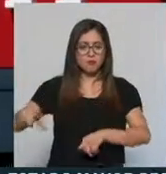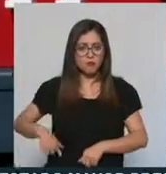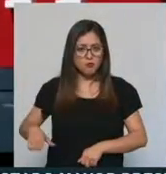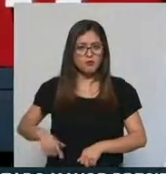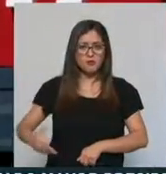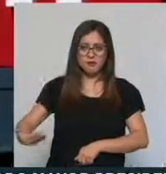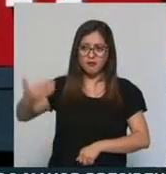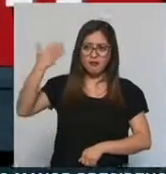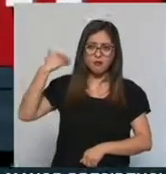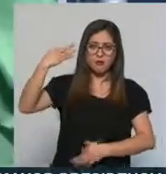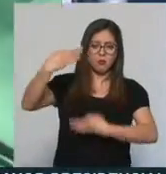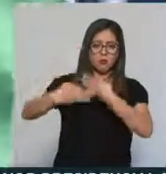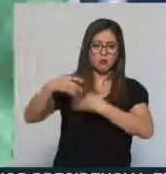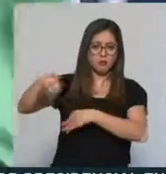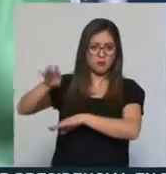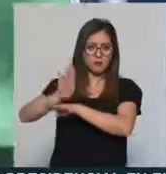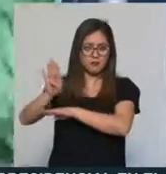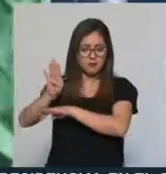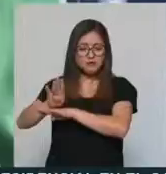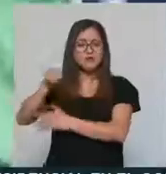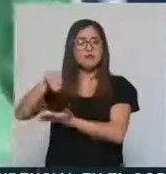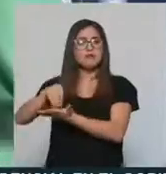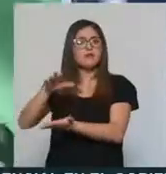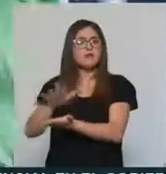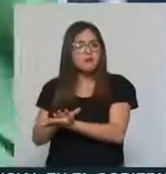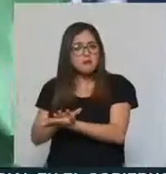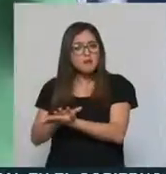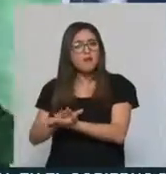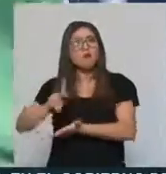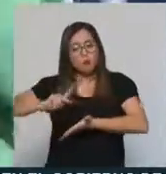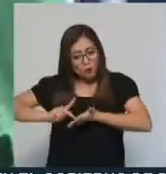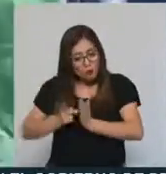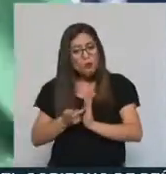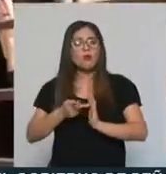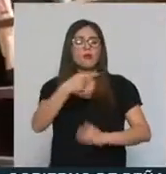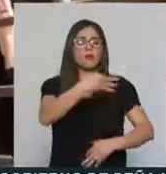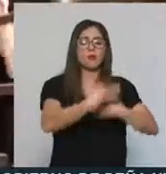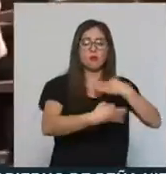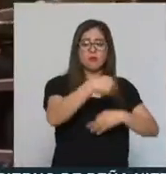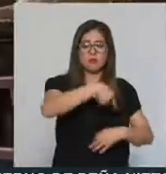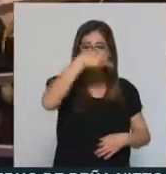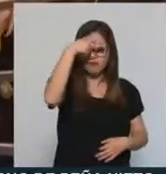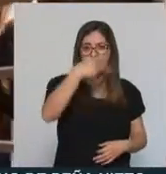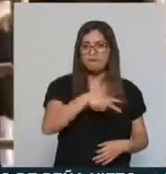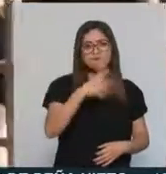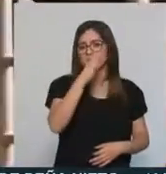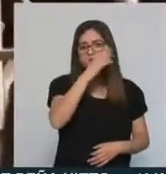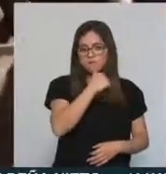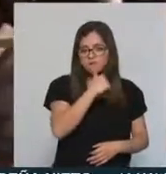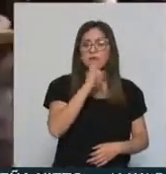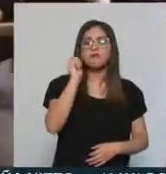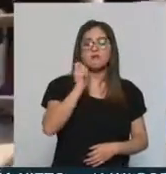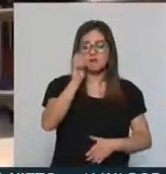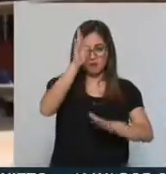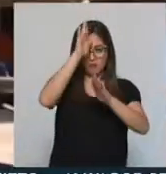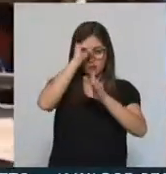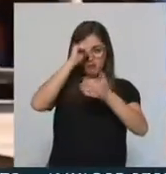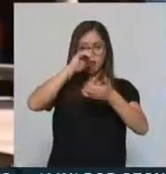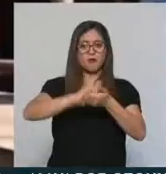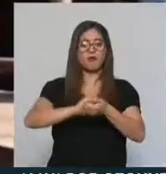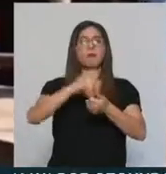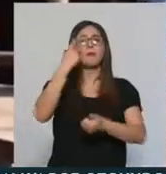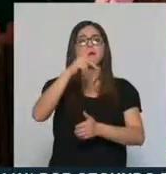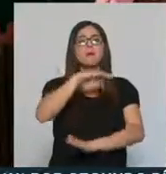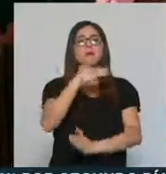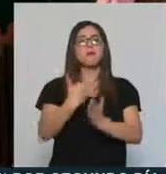en Brasil o están siendo investigados o ya fueron sentenciados, no pueden ser nuevamente juzgados en México. Es un pacto de cooperación que no ha firmado